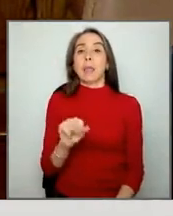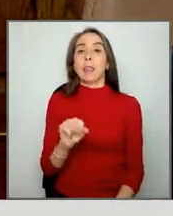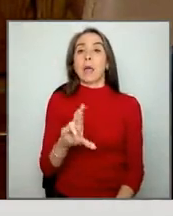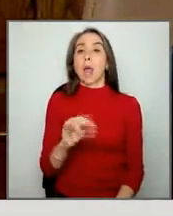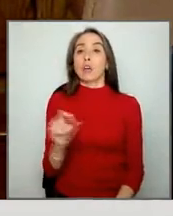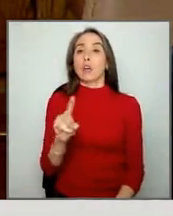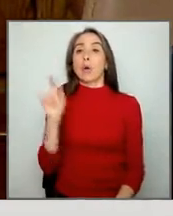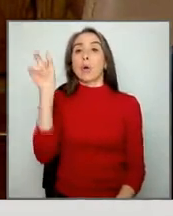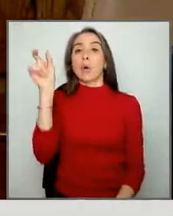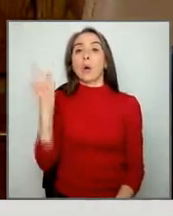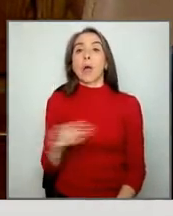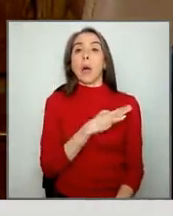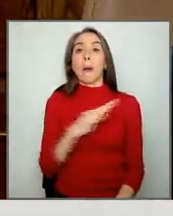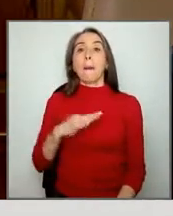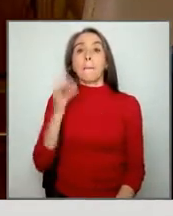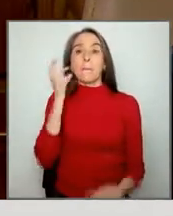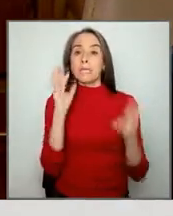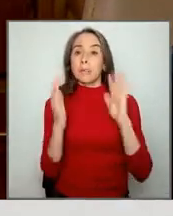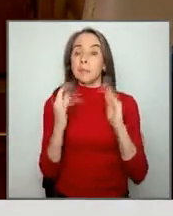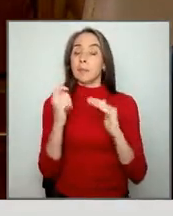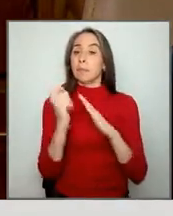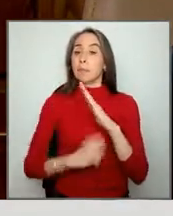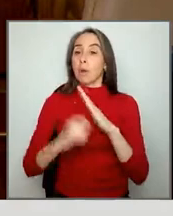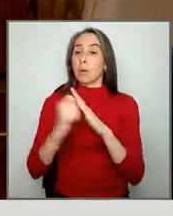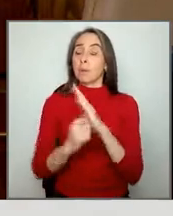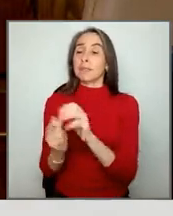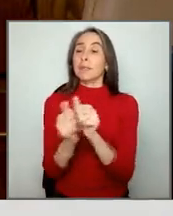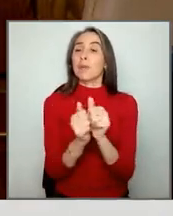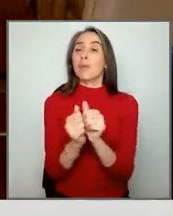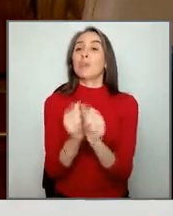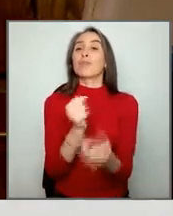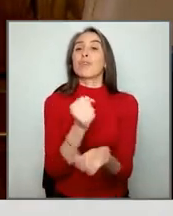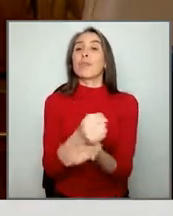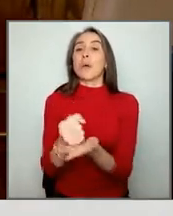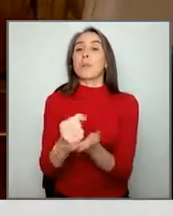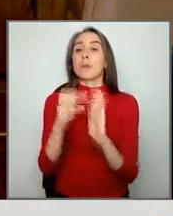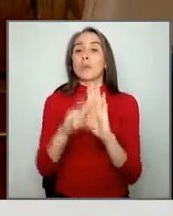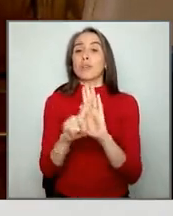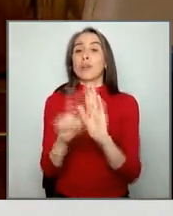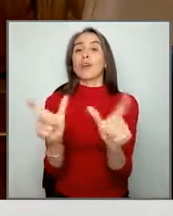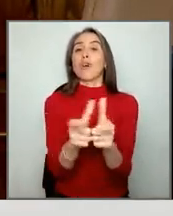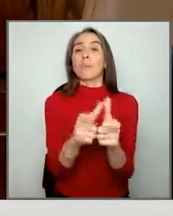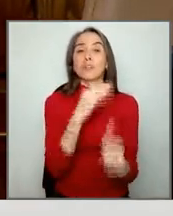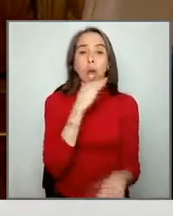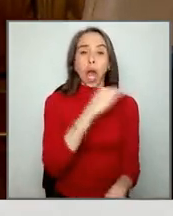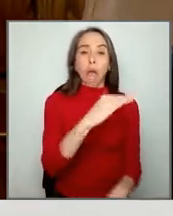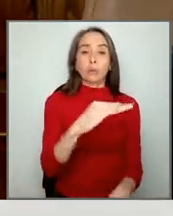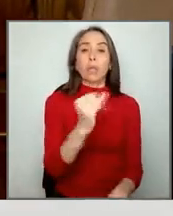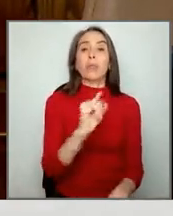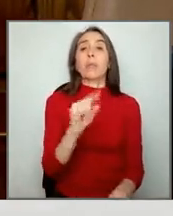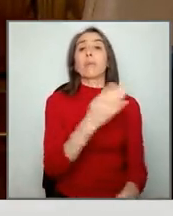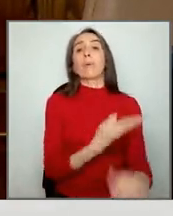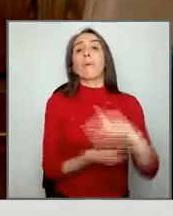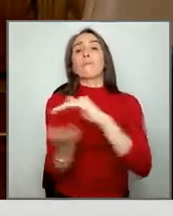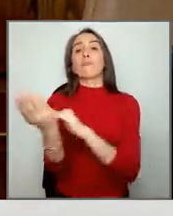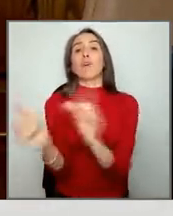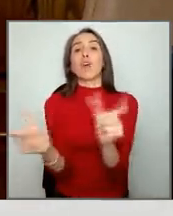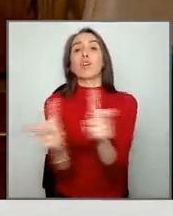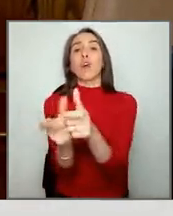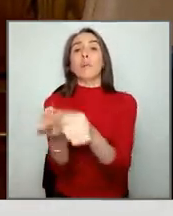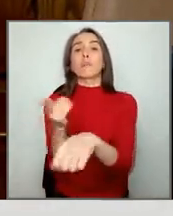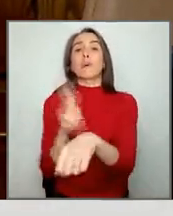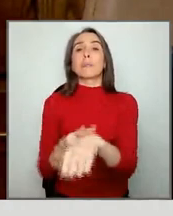durante varios meses la comisión de agricultura este proyecto y después en la comisión mixta Yo hoy día Quiero ver el vaso medio lleno